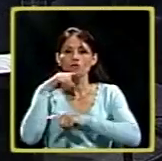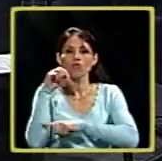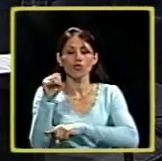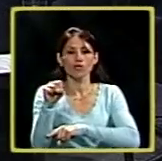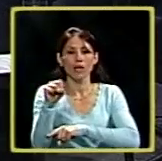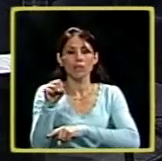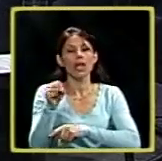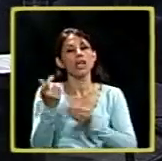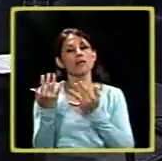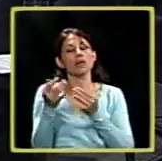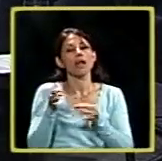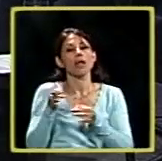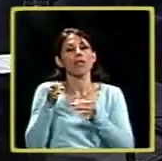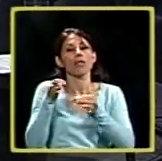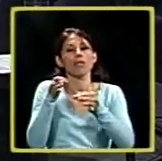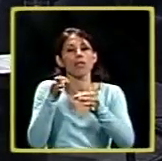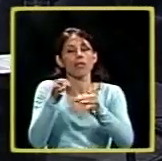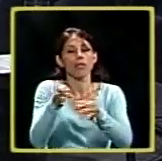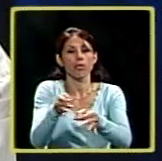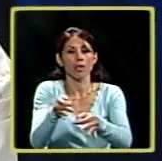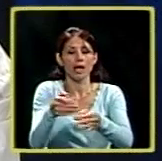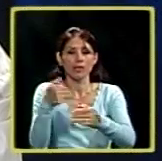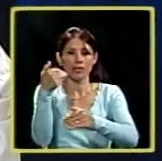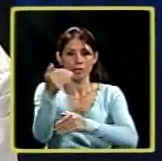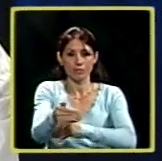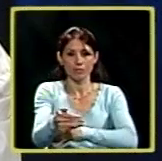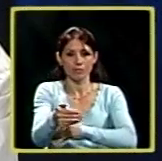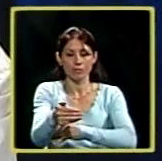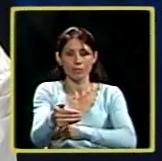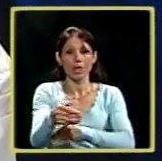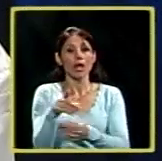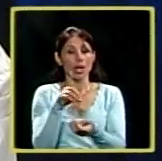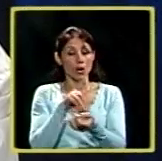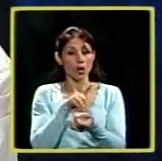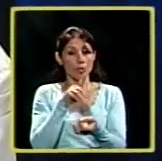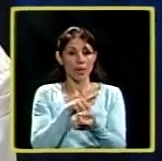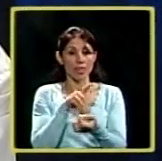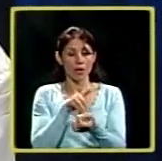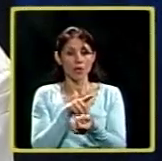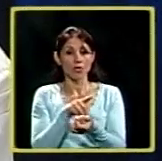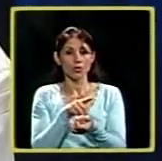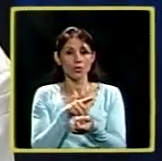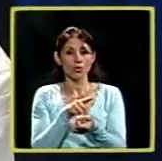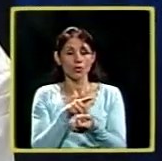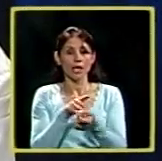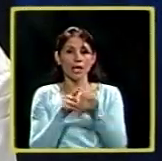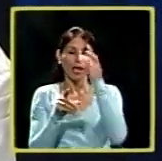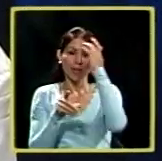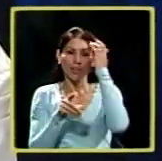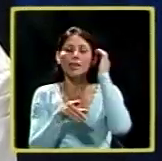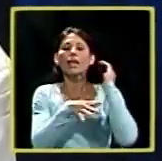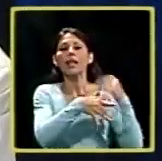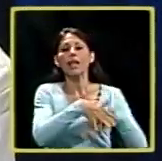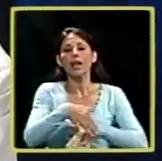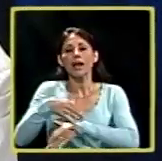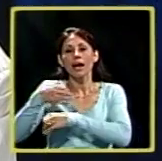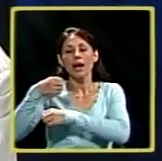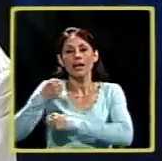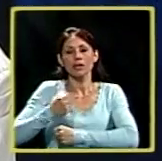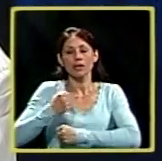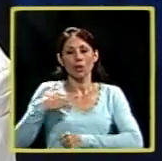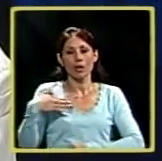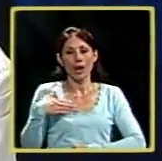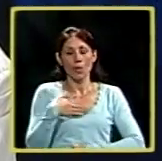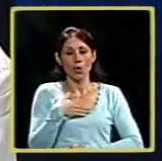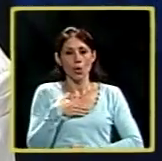dejarla hasta la primavera siguiente. Y los médicos franceses del ejército de Napoleón